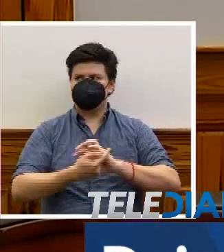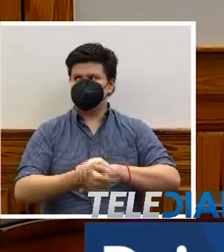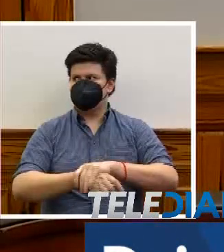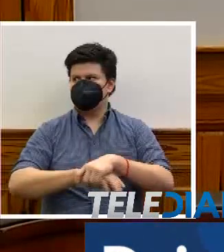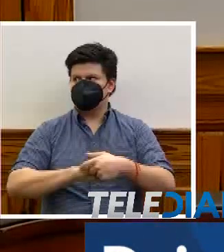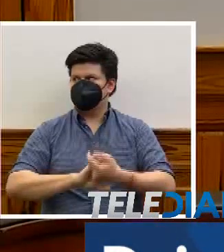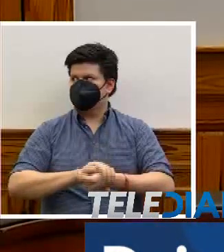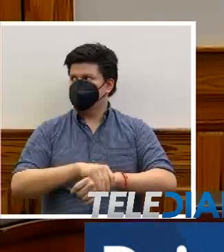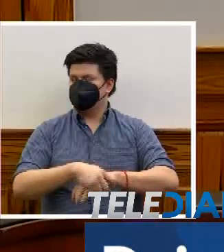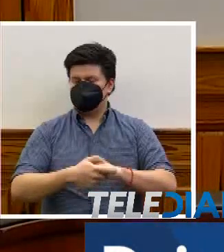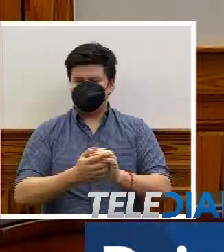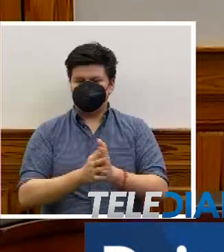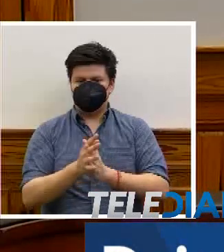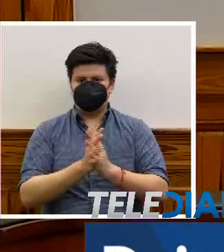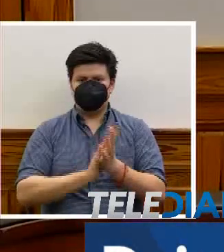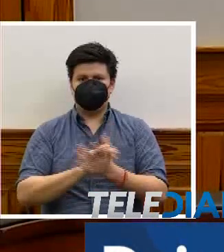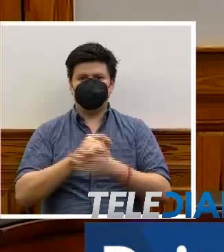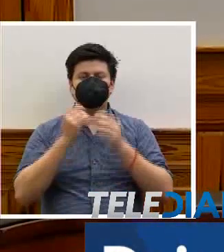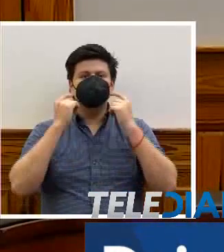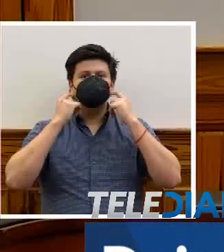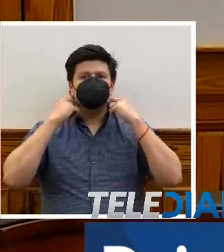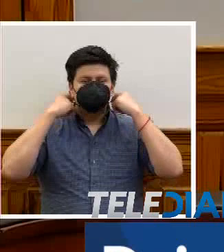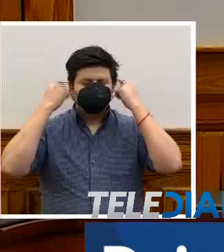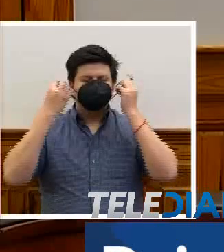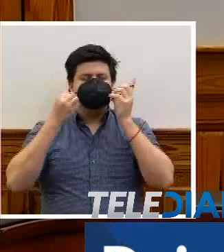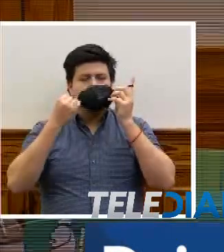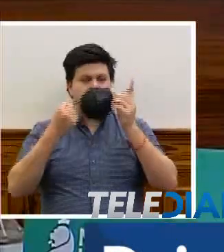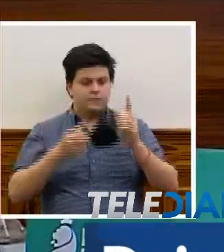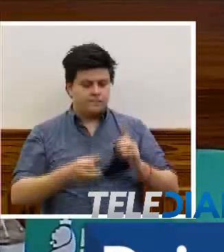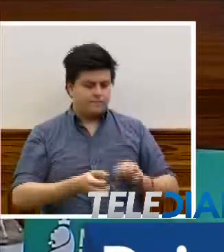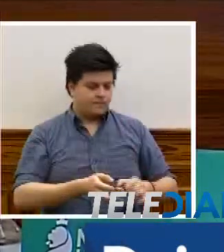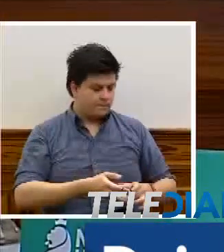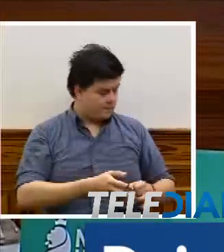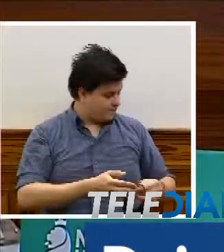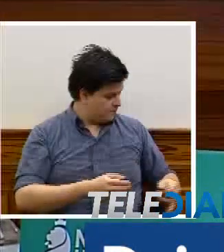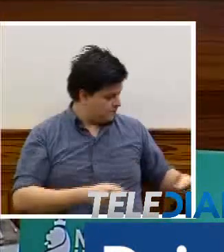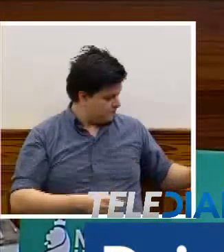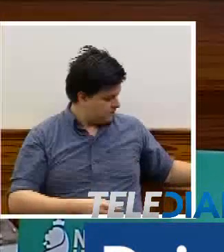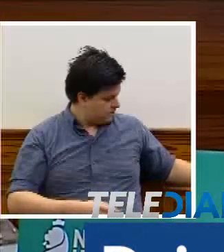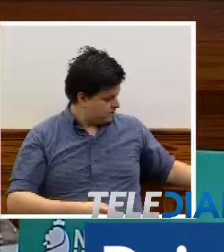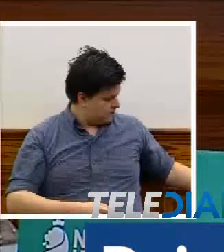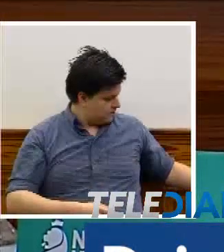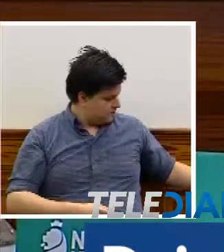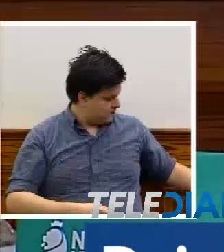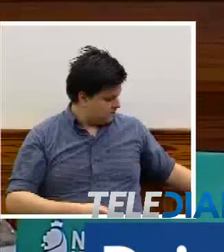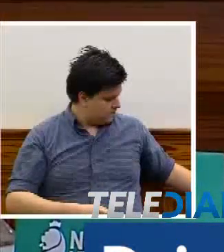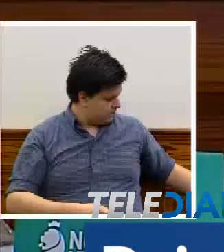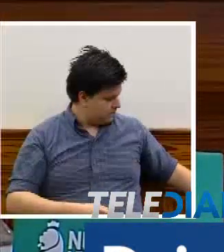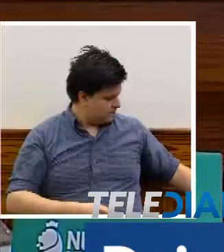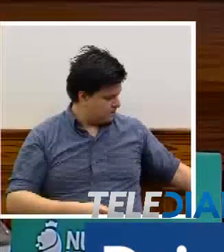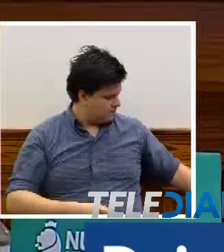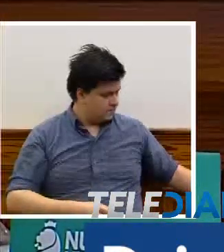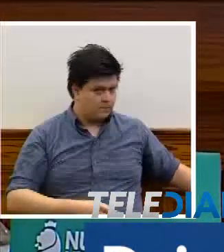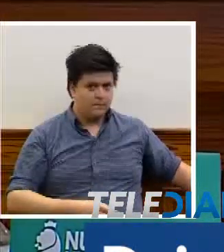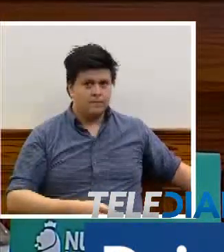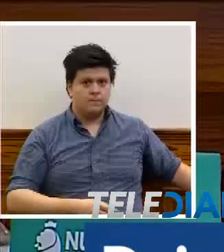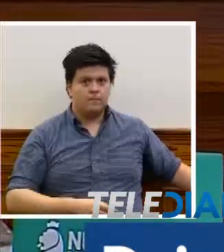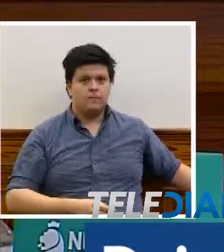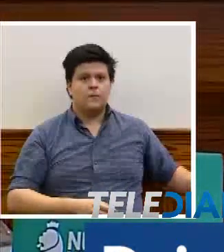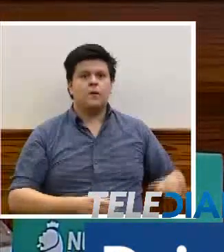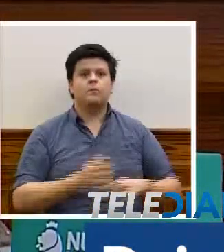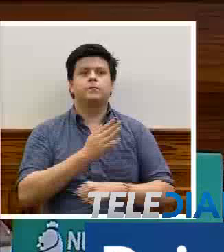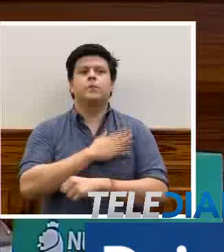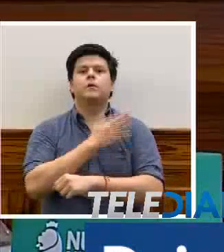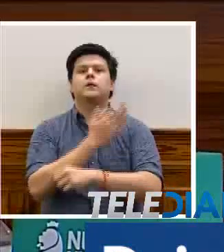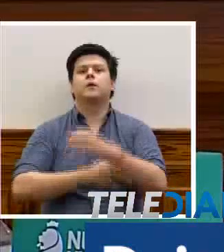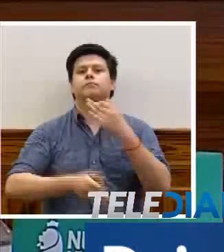3 de la tarde en las que informaba el avance del COVID en Nuevo León y también, evidentemente, pues si habría aperturas o cierres. Dice el